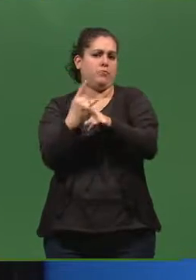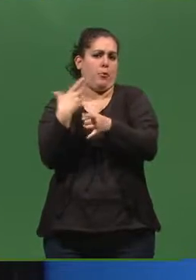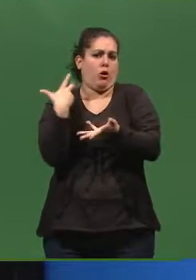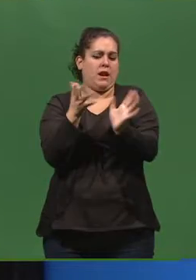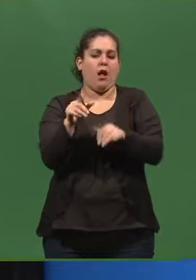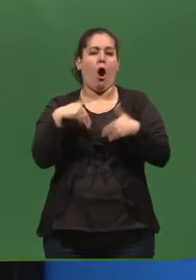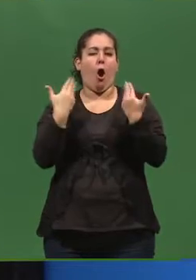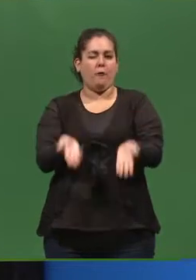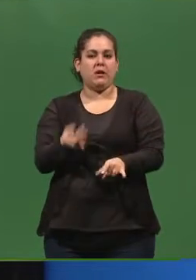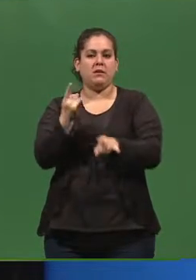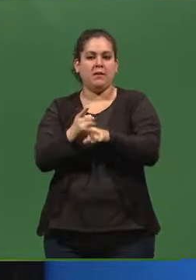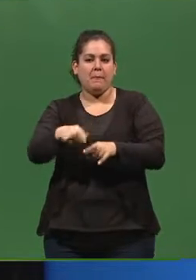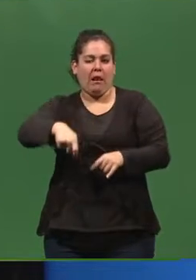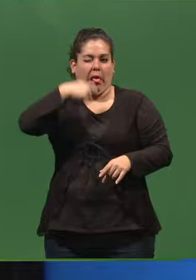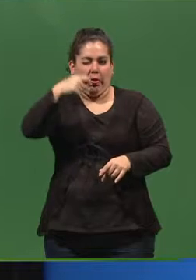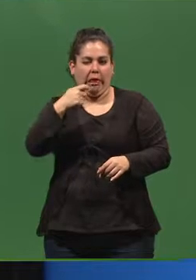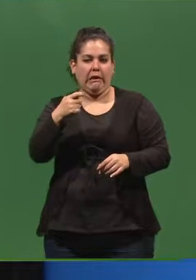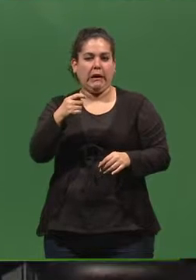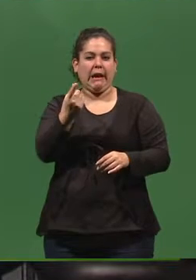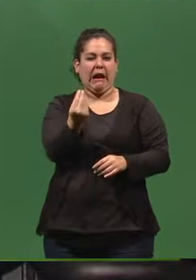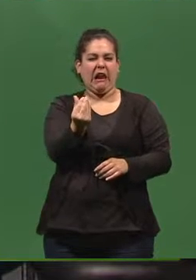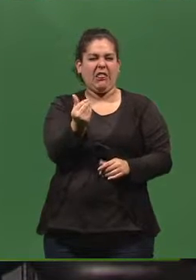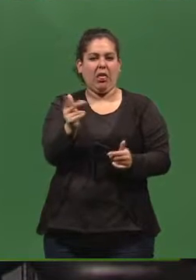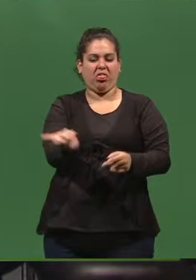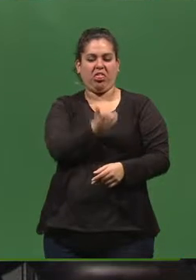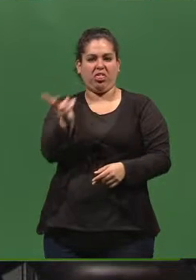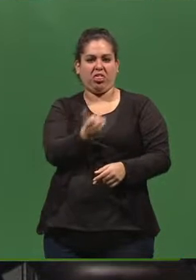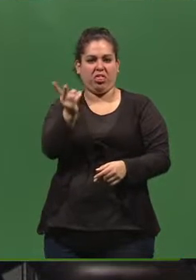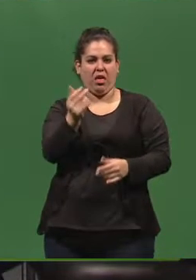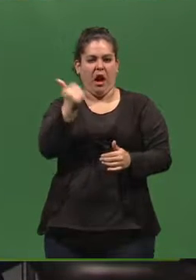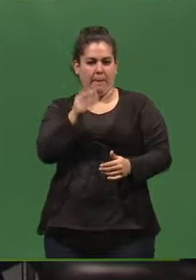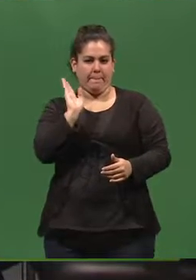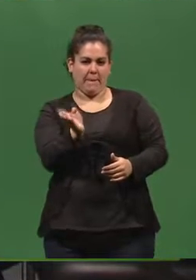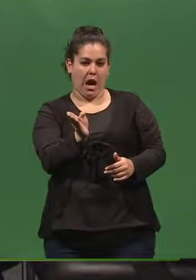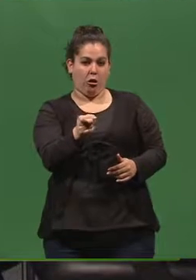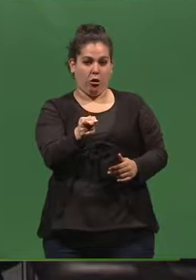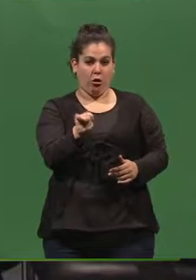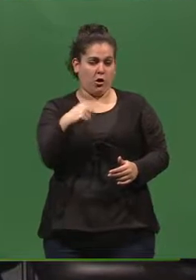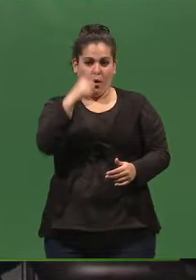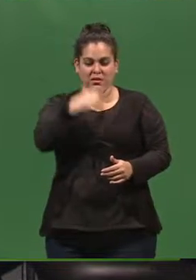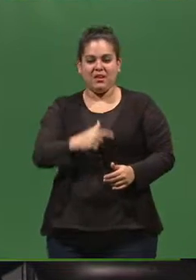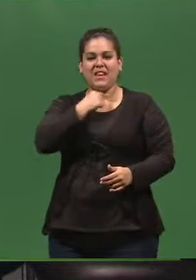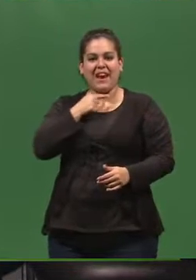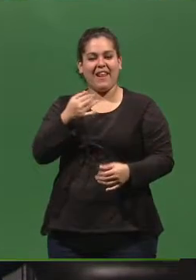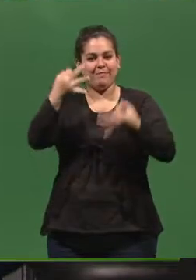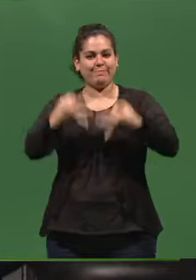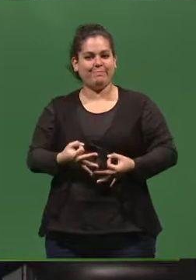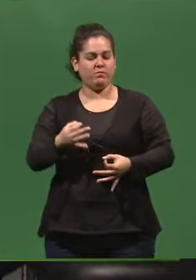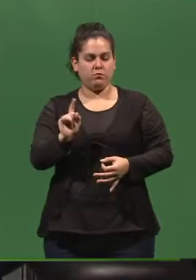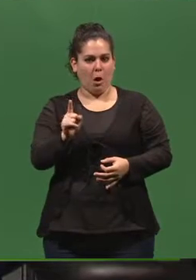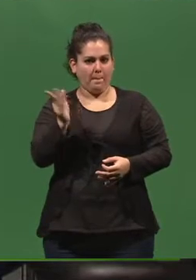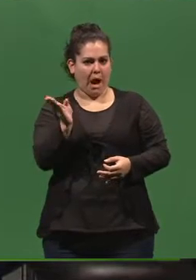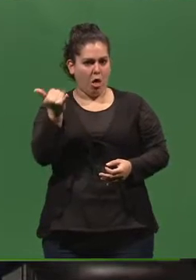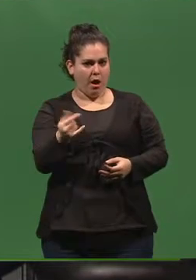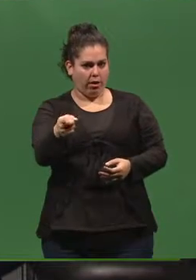generalmente le ofrece otras sustancias de peor calidad, de mayor toxicidad para la persona, y no la sustancia que está buscando. Esa es